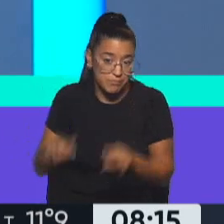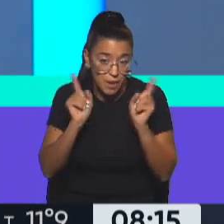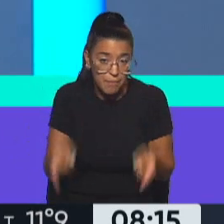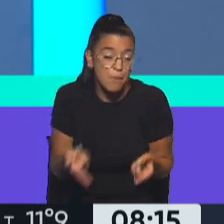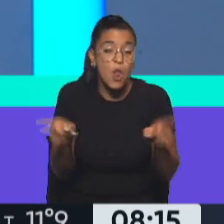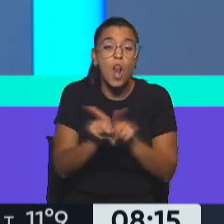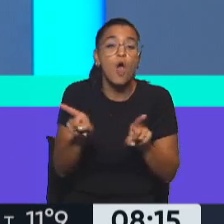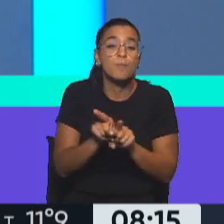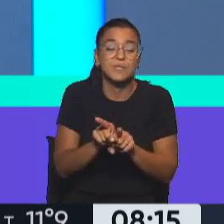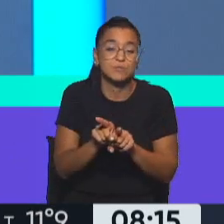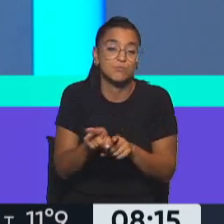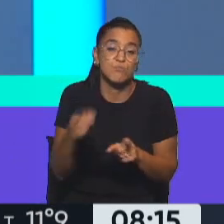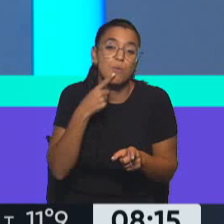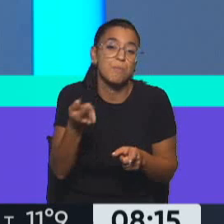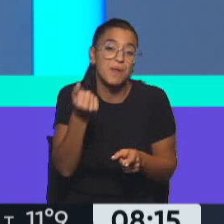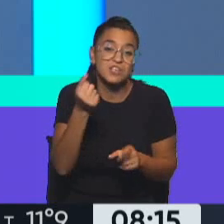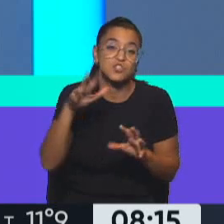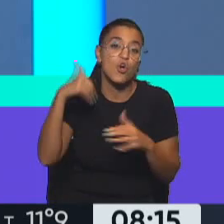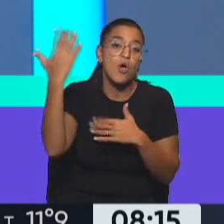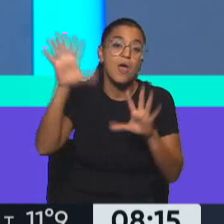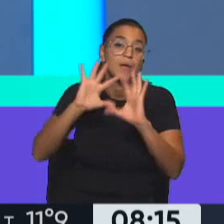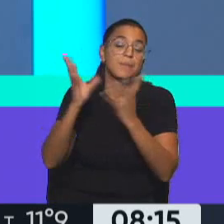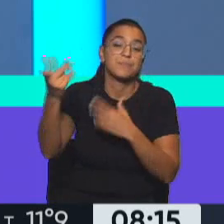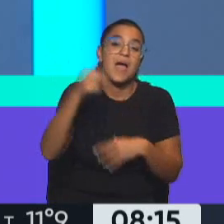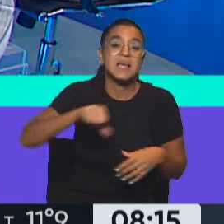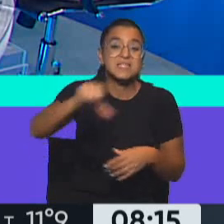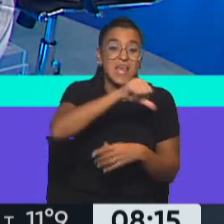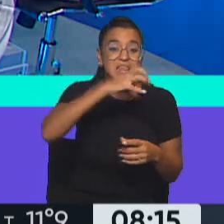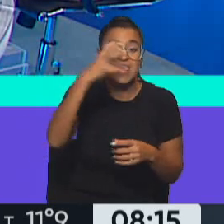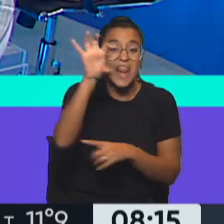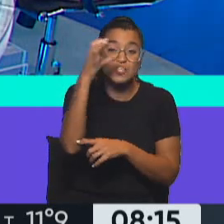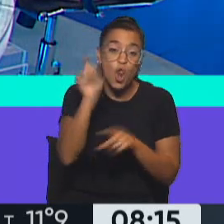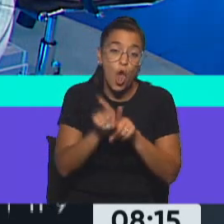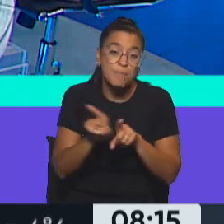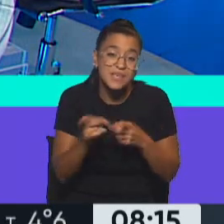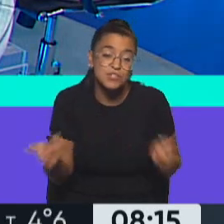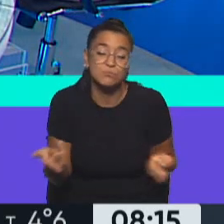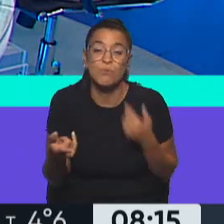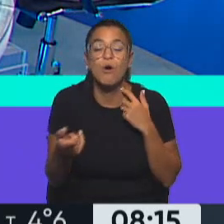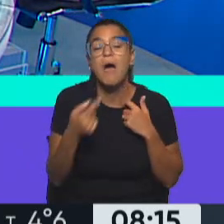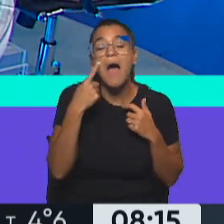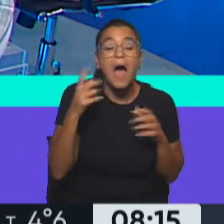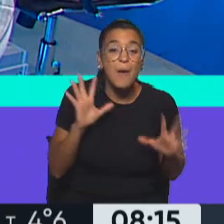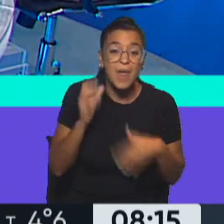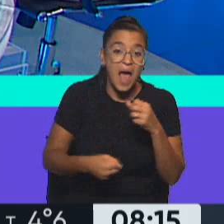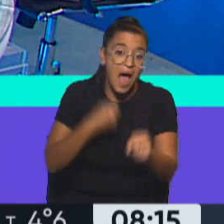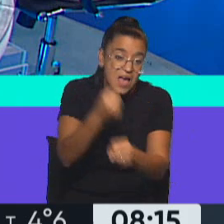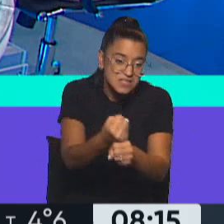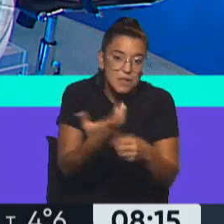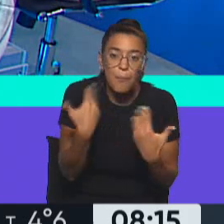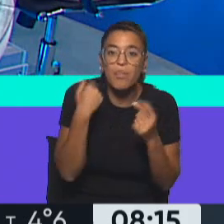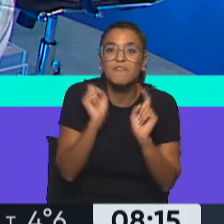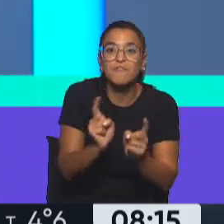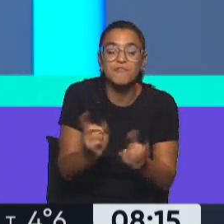lo mismo que con los precios internacionales del aceite de girasol, también está aumentando. Entonces hay que ver hasta qué punto se puede sostener. O